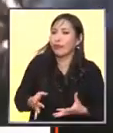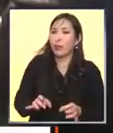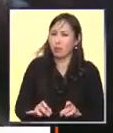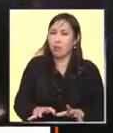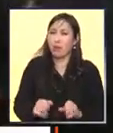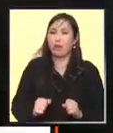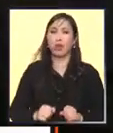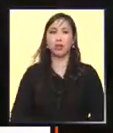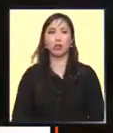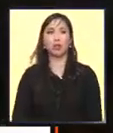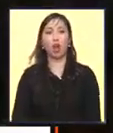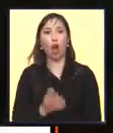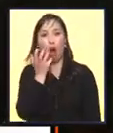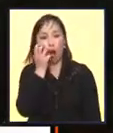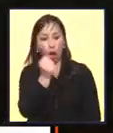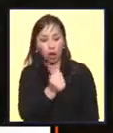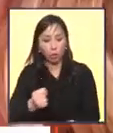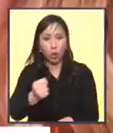Oye, el limón bueno.